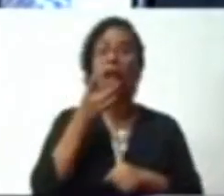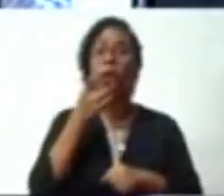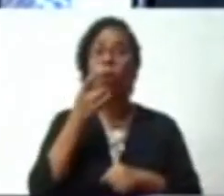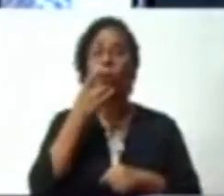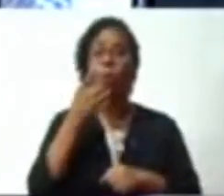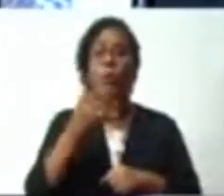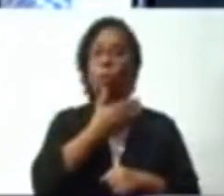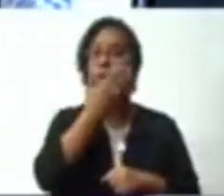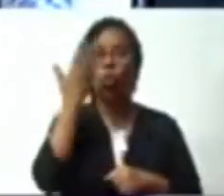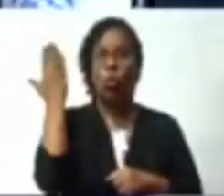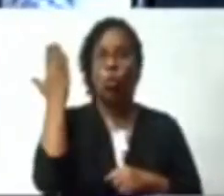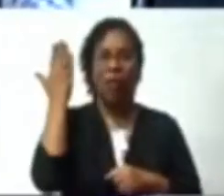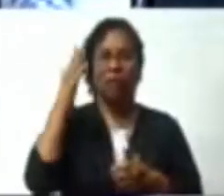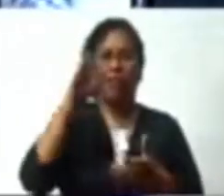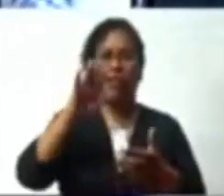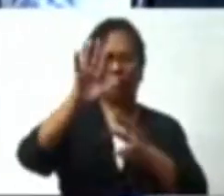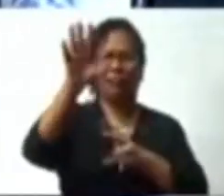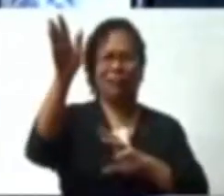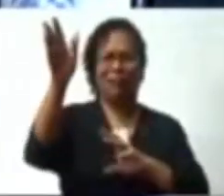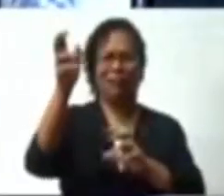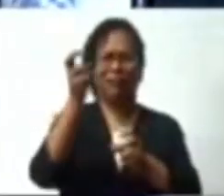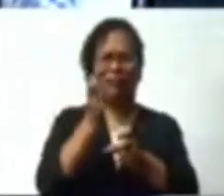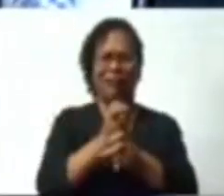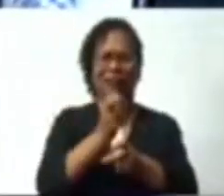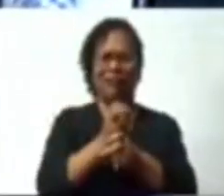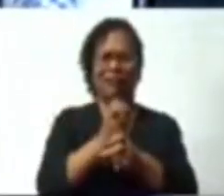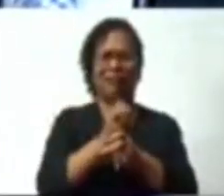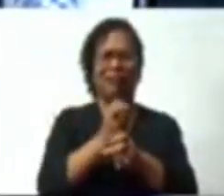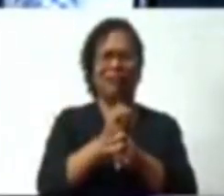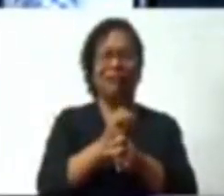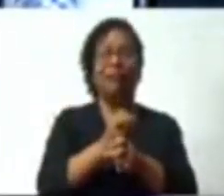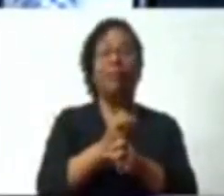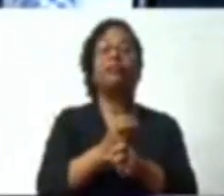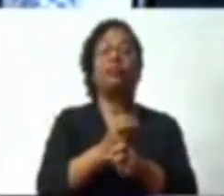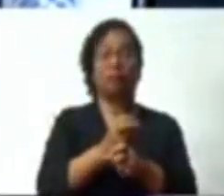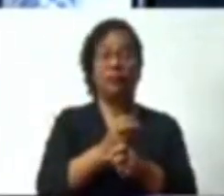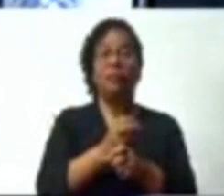Aquí se hizo una inversión de